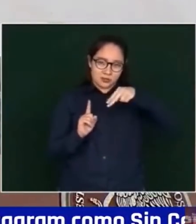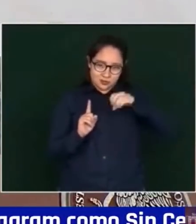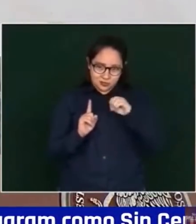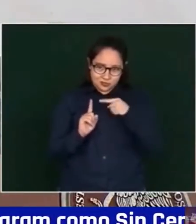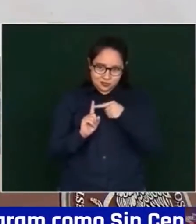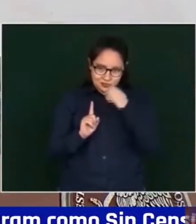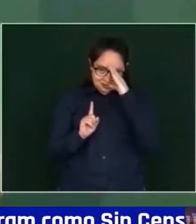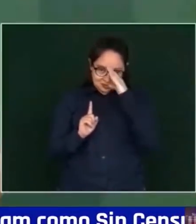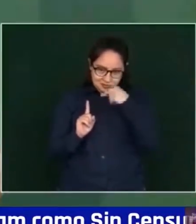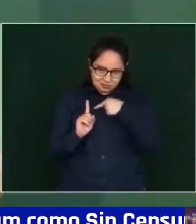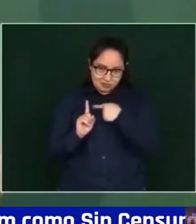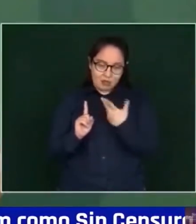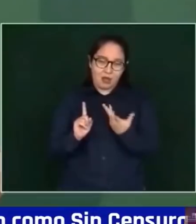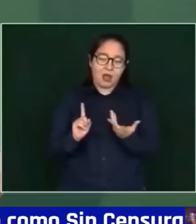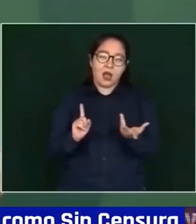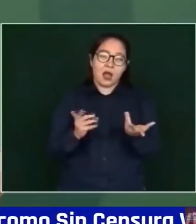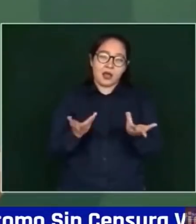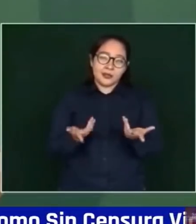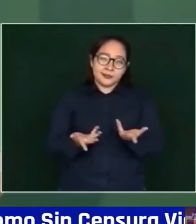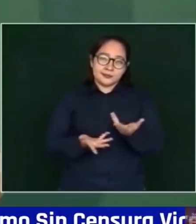está